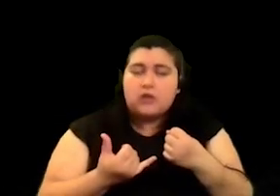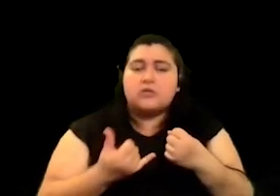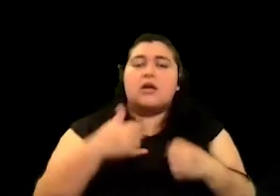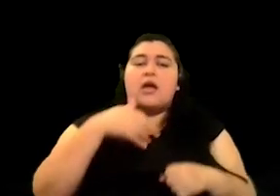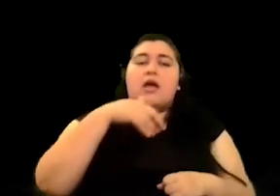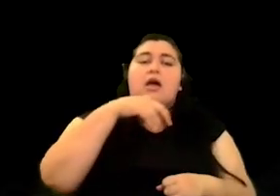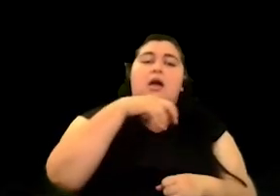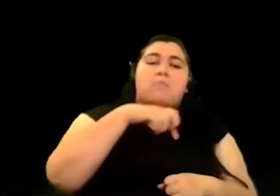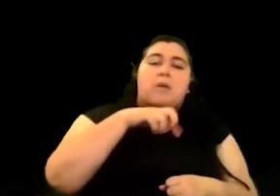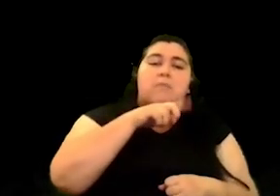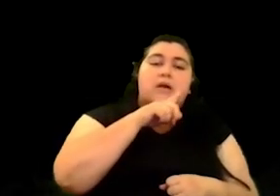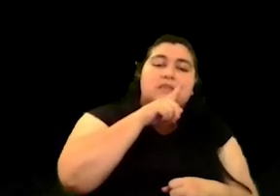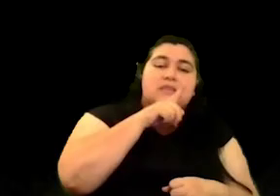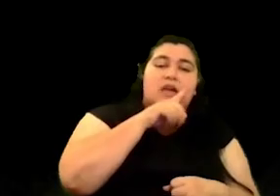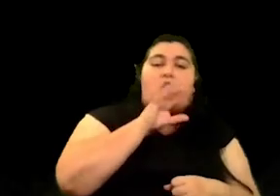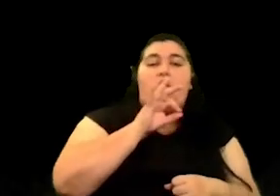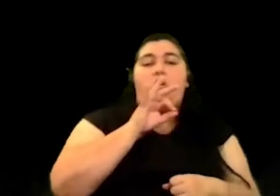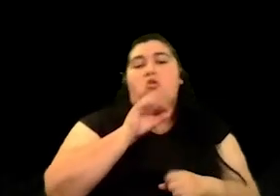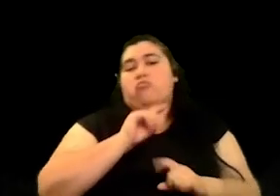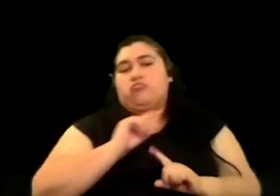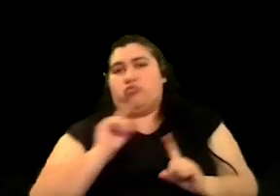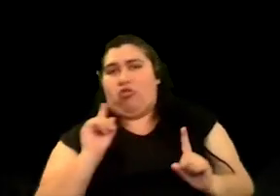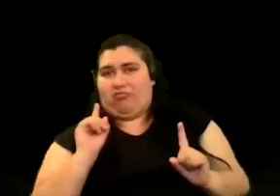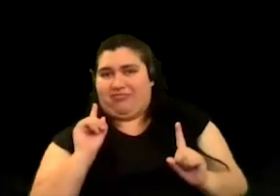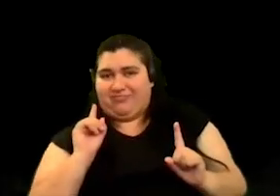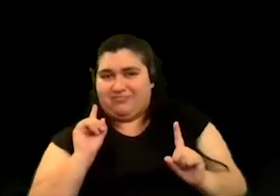sin PPT.